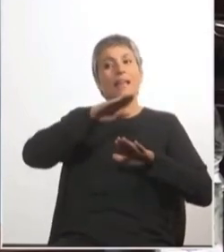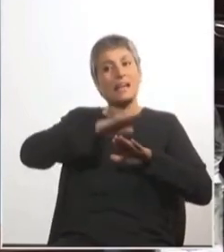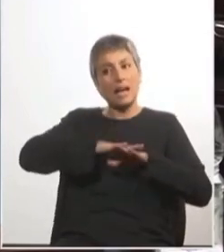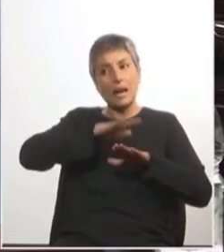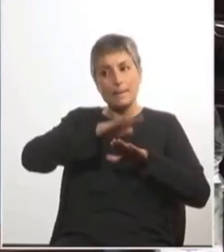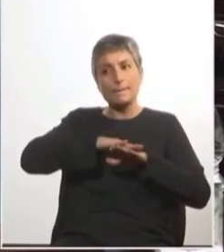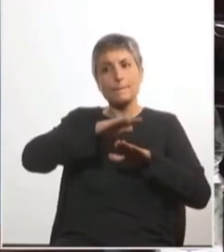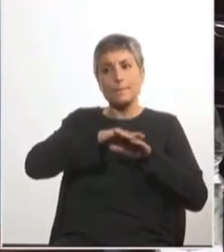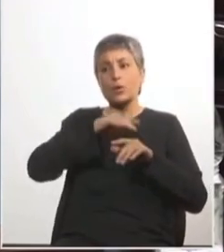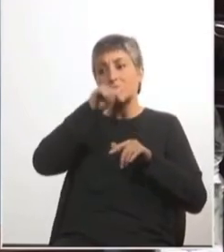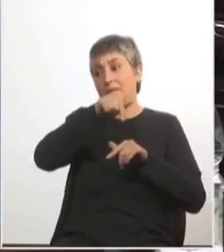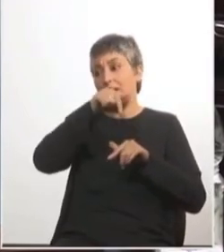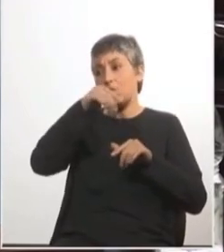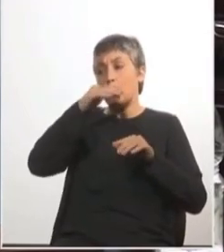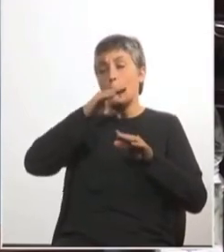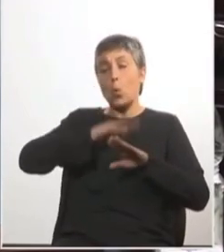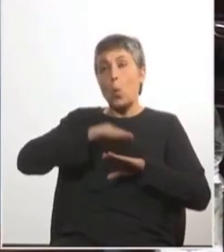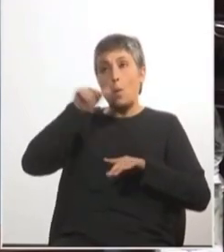del déficit.